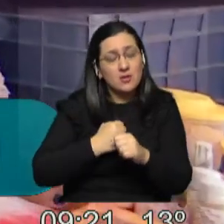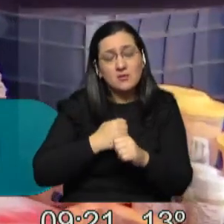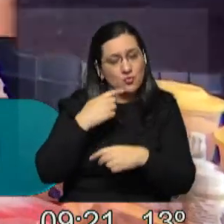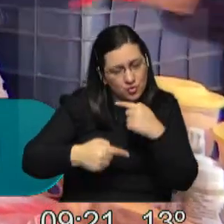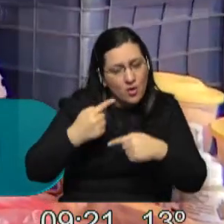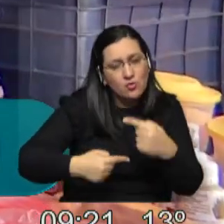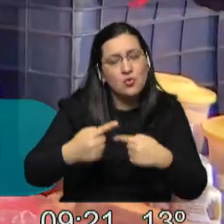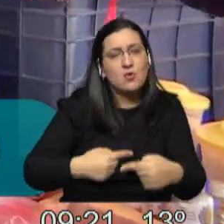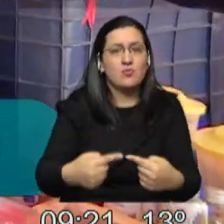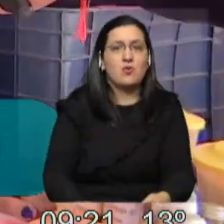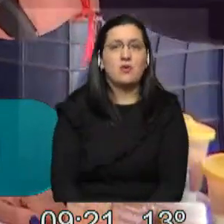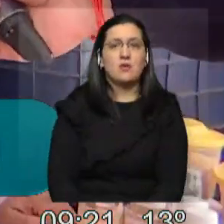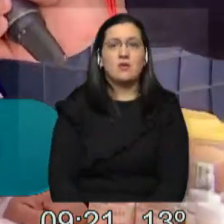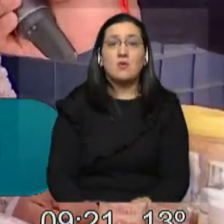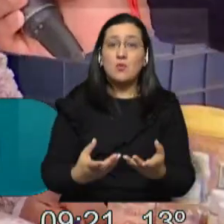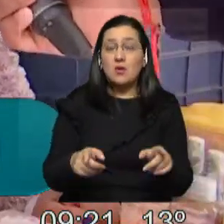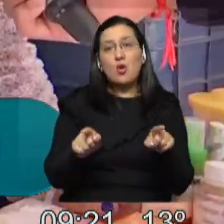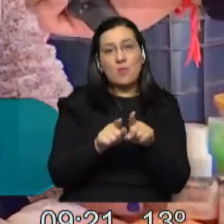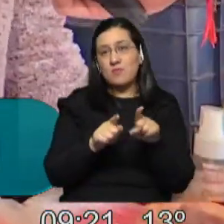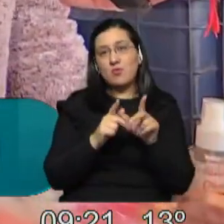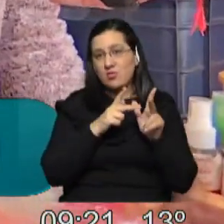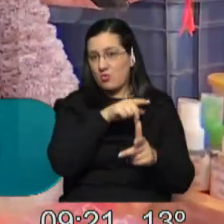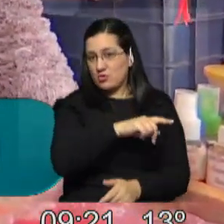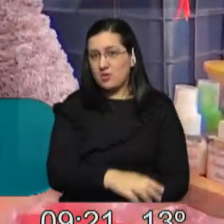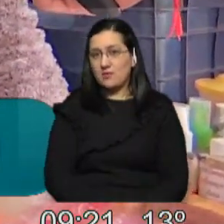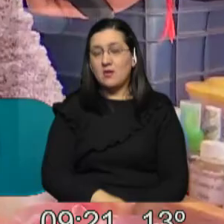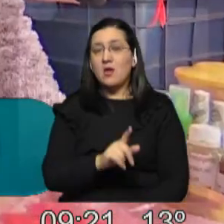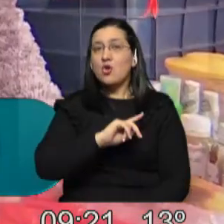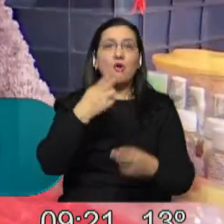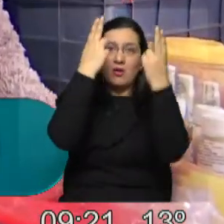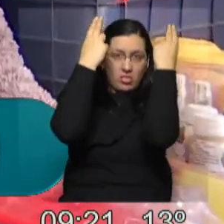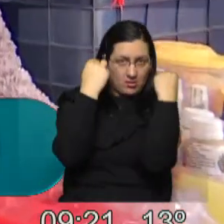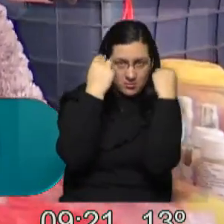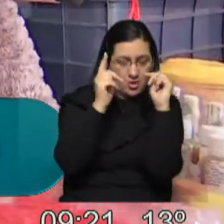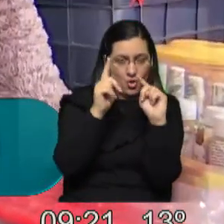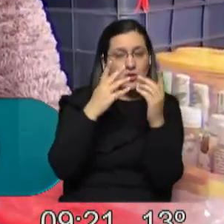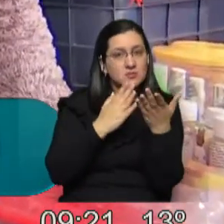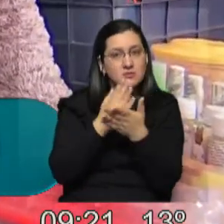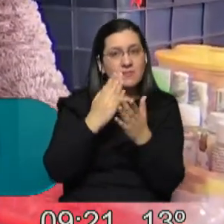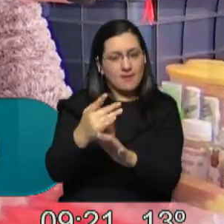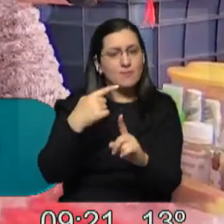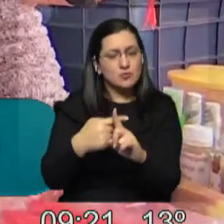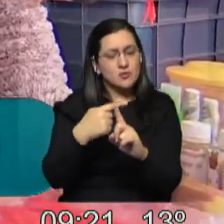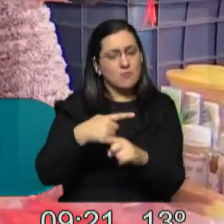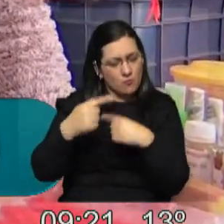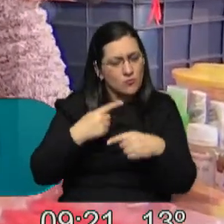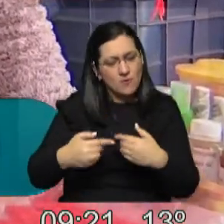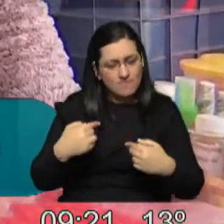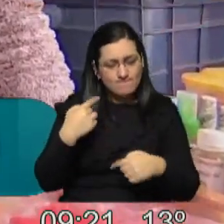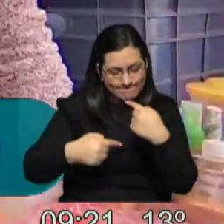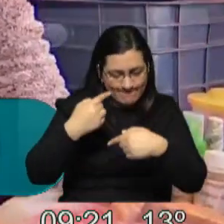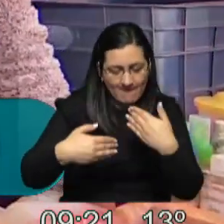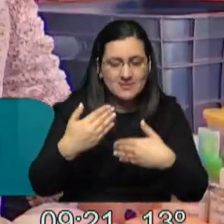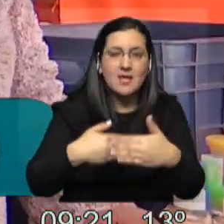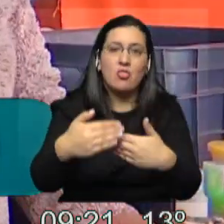rendirse. ¿Vecina? Lo mismo que dijo ella. No rendirse. Siempre estar bien y siempre seguir adelante. Qué